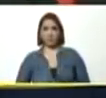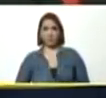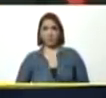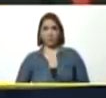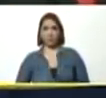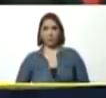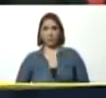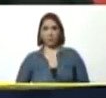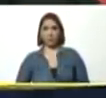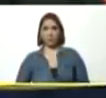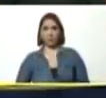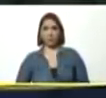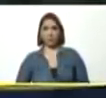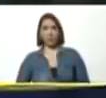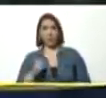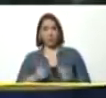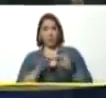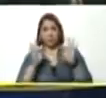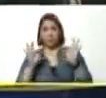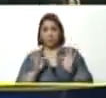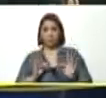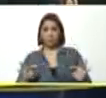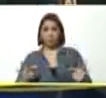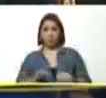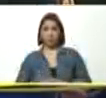y de alguna manera